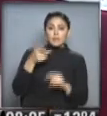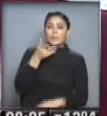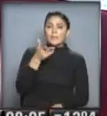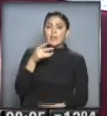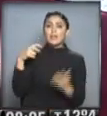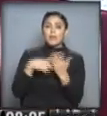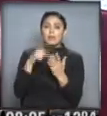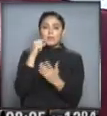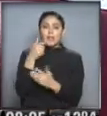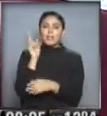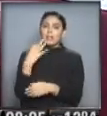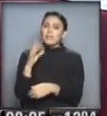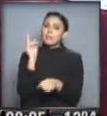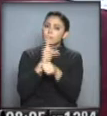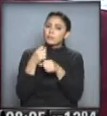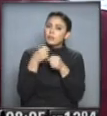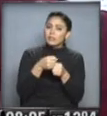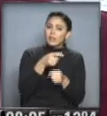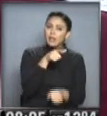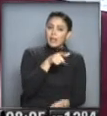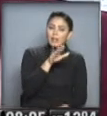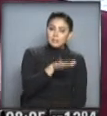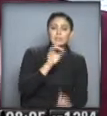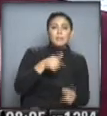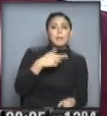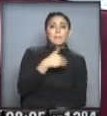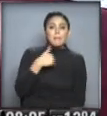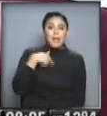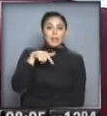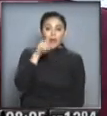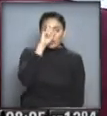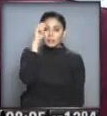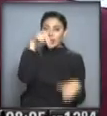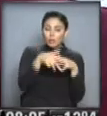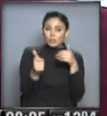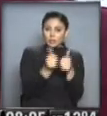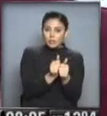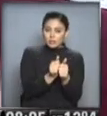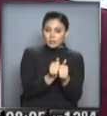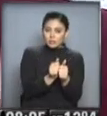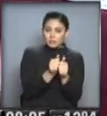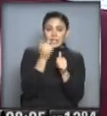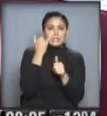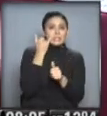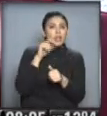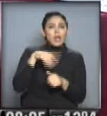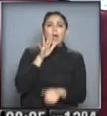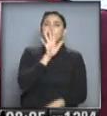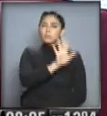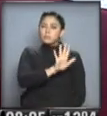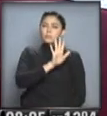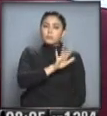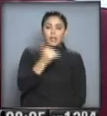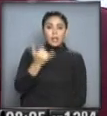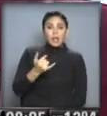proteja al chico, que proteja a la mamá que lo está acompañando en el hospital. Ya han recibido todo tipo de amenazas,